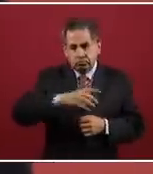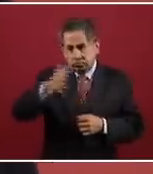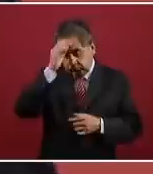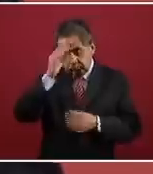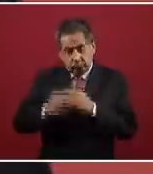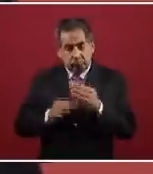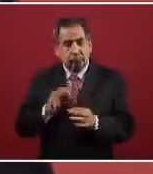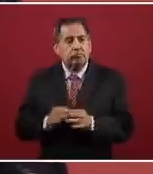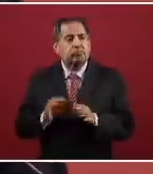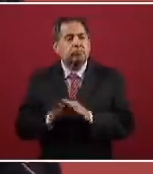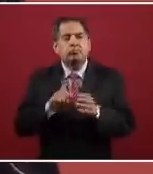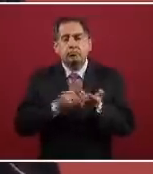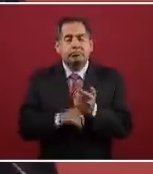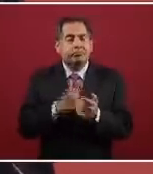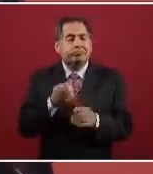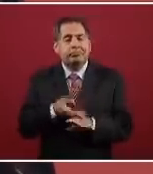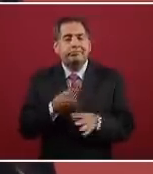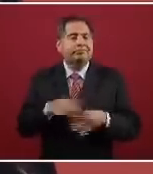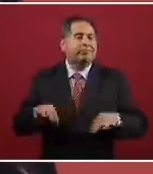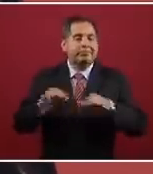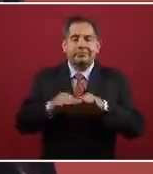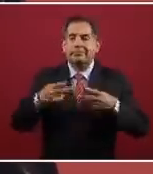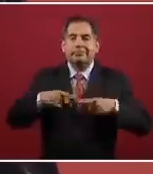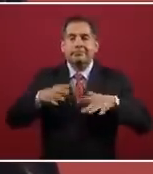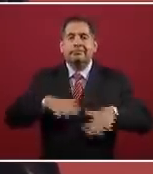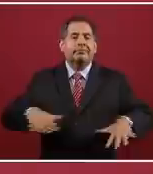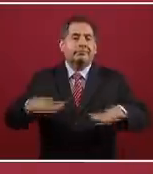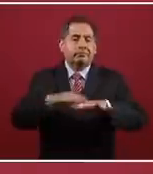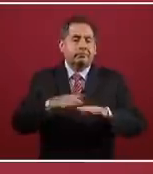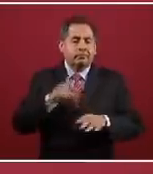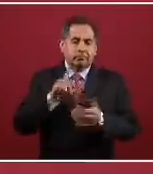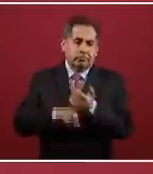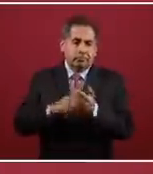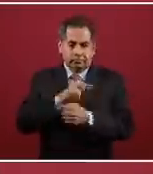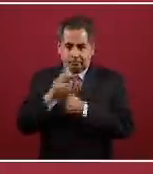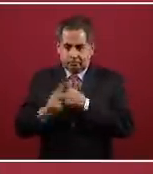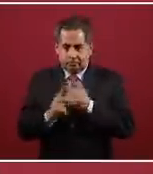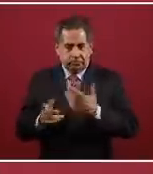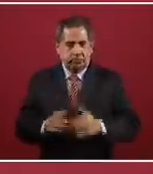está de por medio el interés general, el interés de la nación.